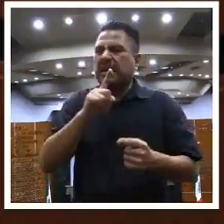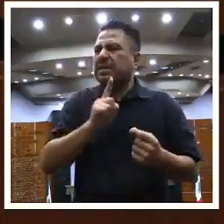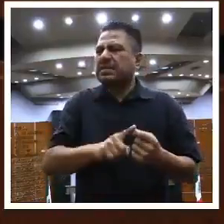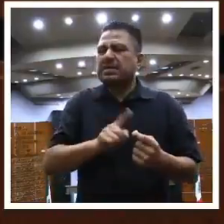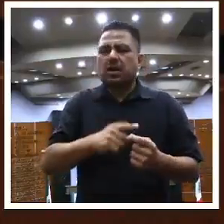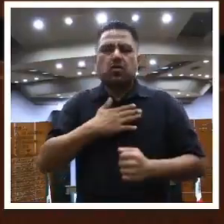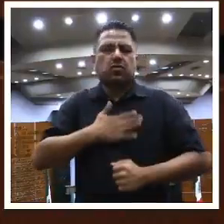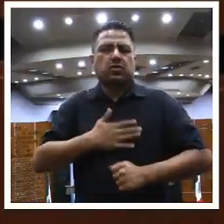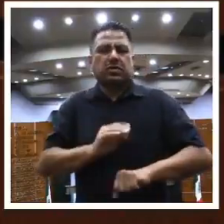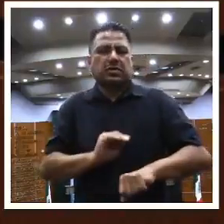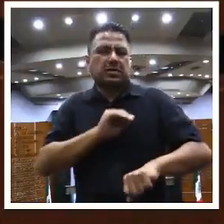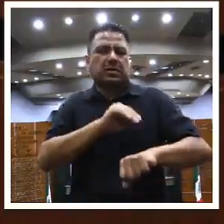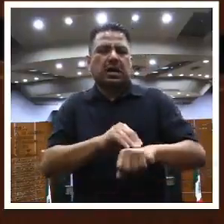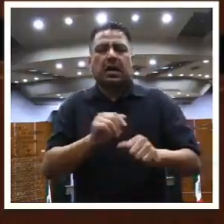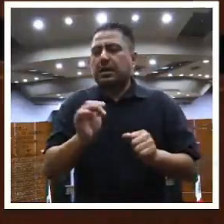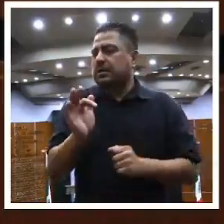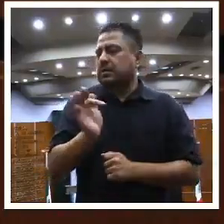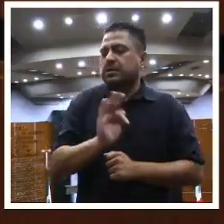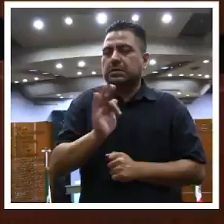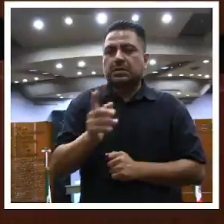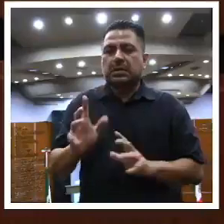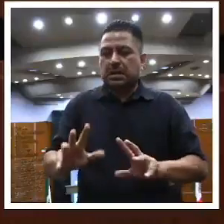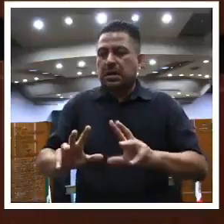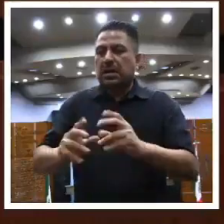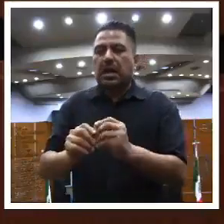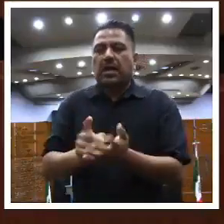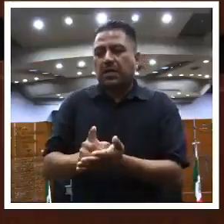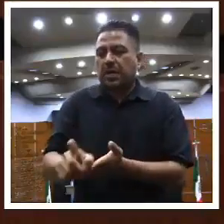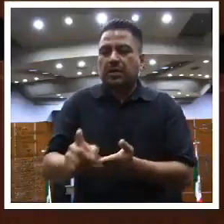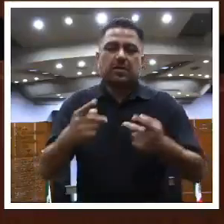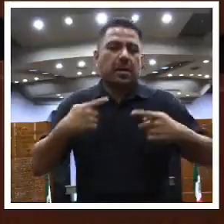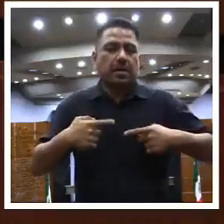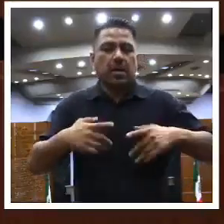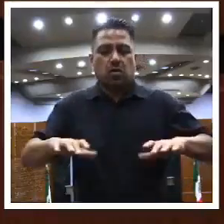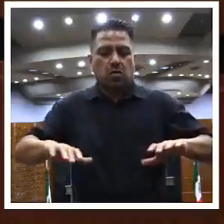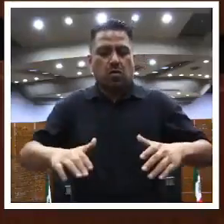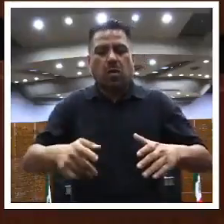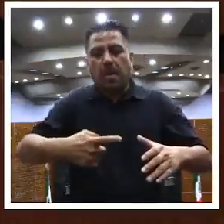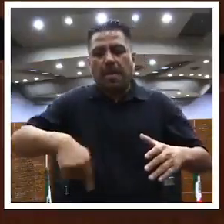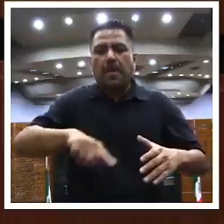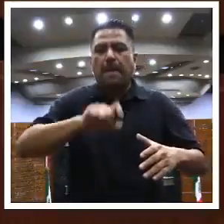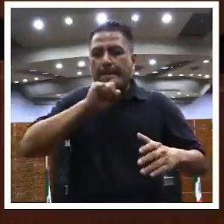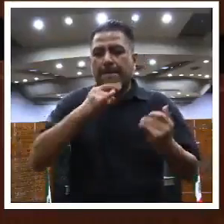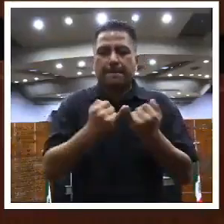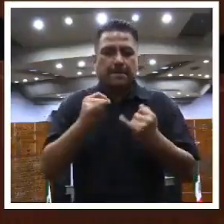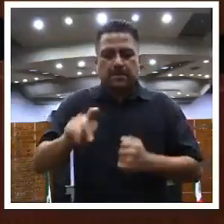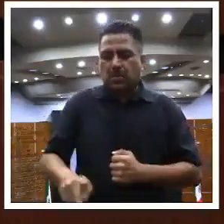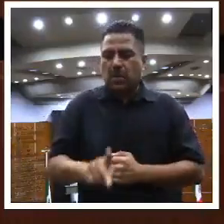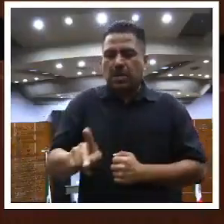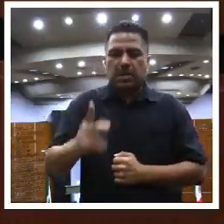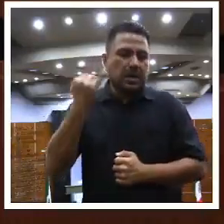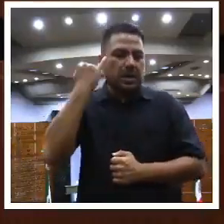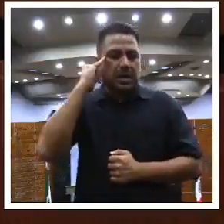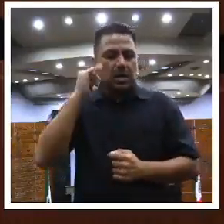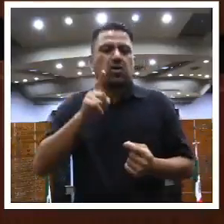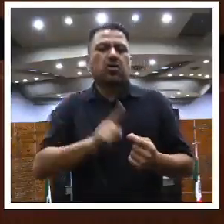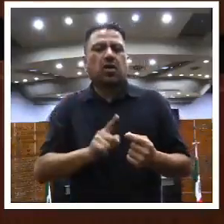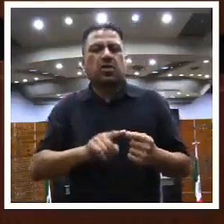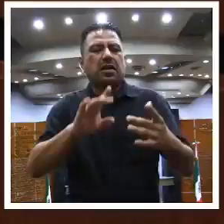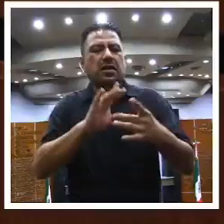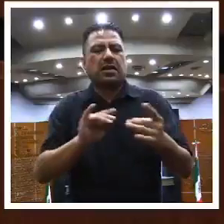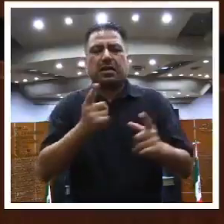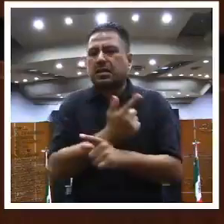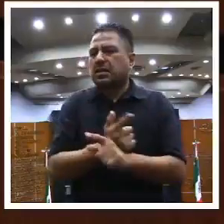imparten justicia en casos que involucren derechos de personas, comunidades y pueblos indígenas, donde se menciona que la